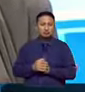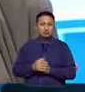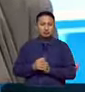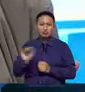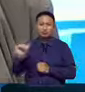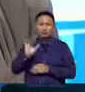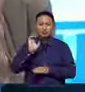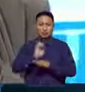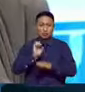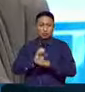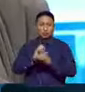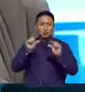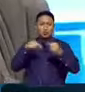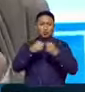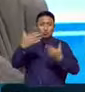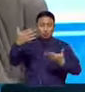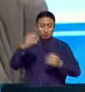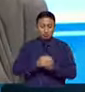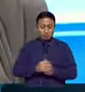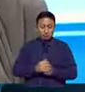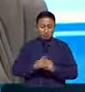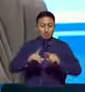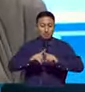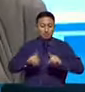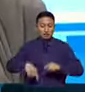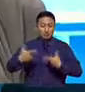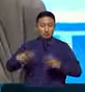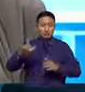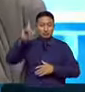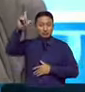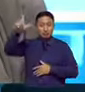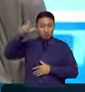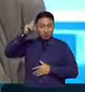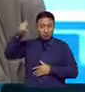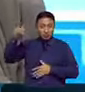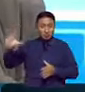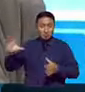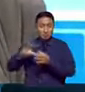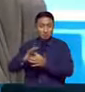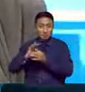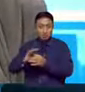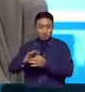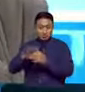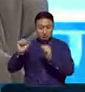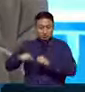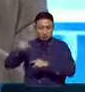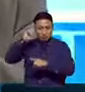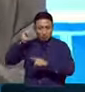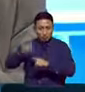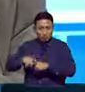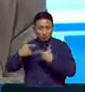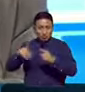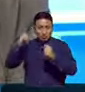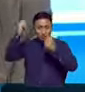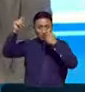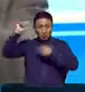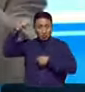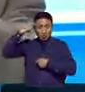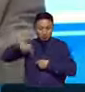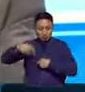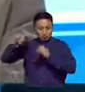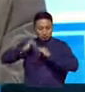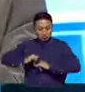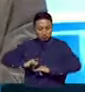Ecuador. Y sin embargo, gracias a la lógica de las alianzas, logran acuerdos para mantener gobiernos,